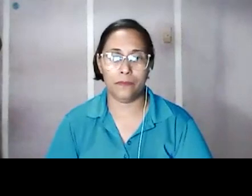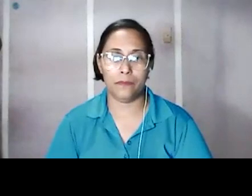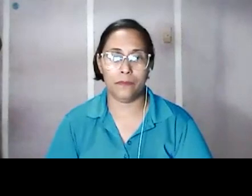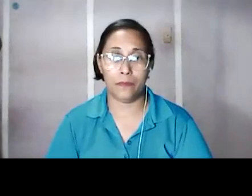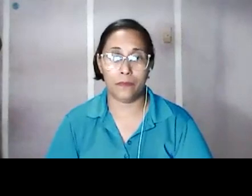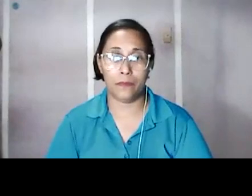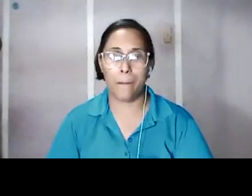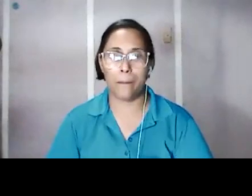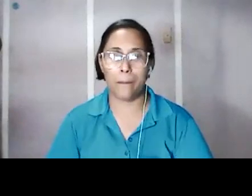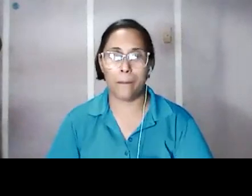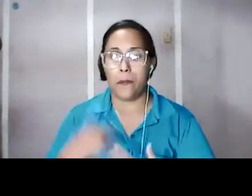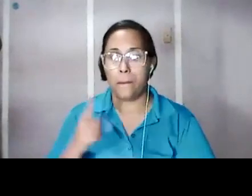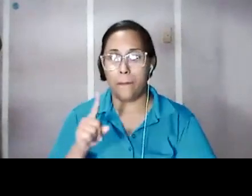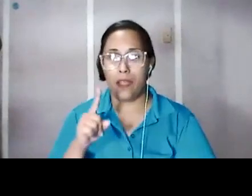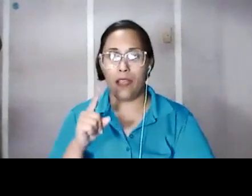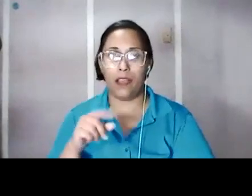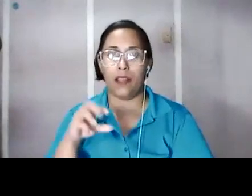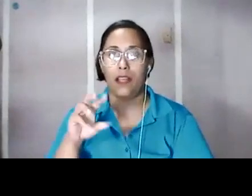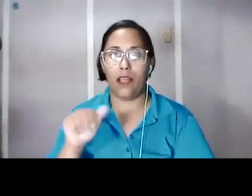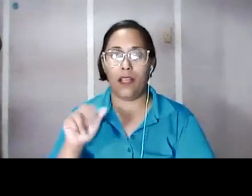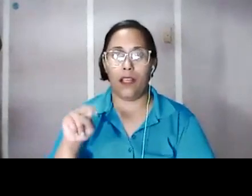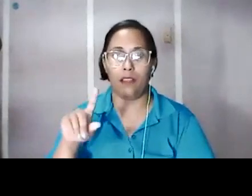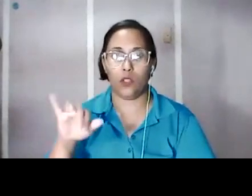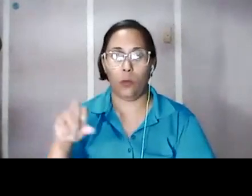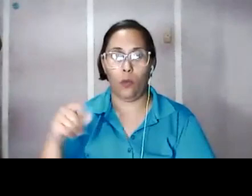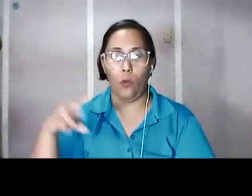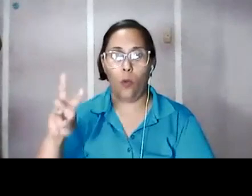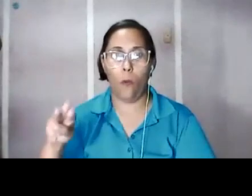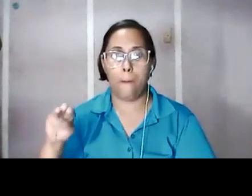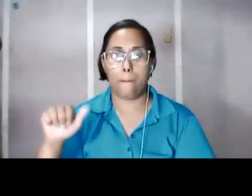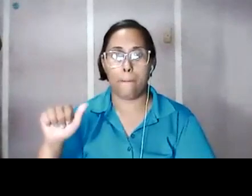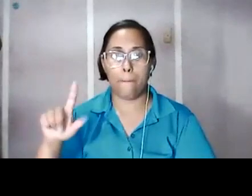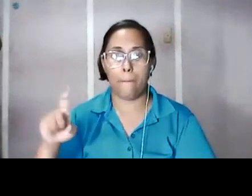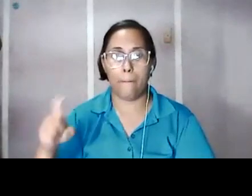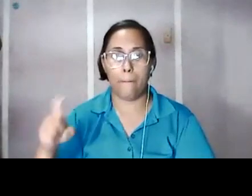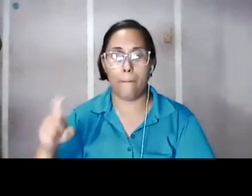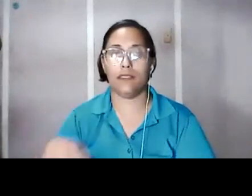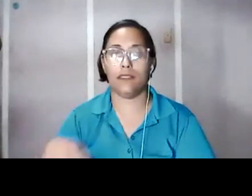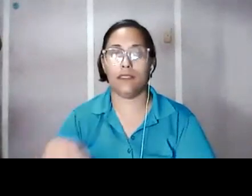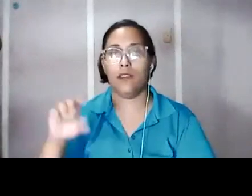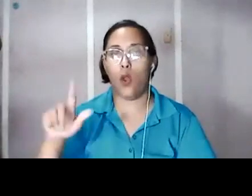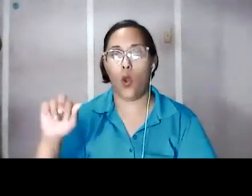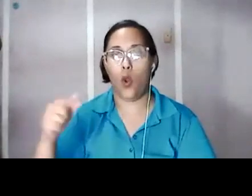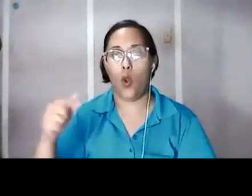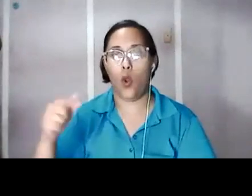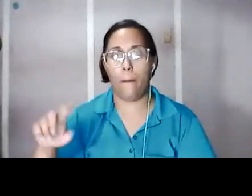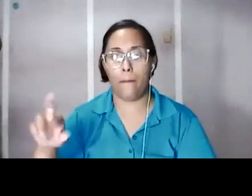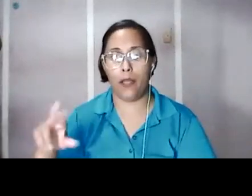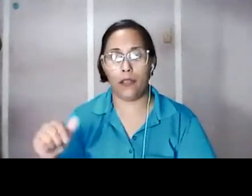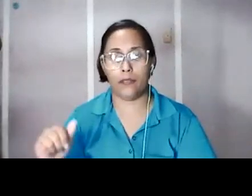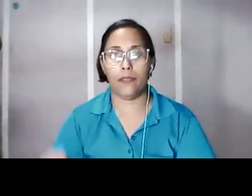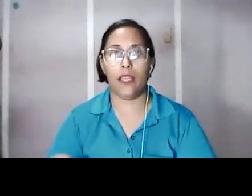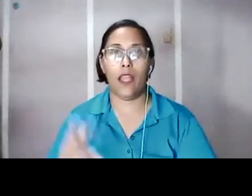Para el antropólogo y sociólogo Max Grobman, el carnaval